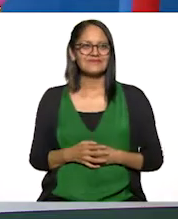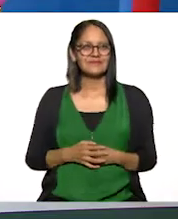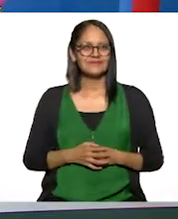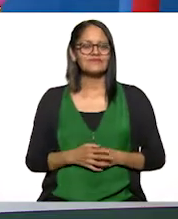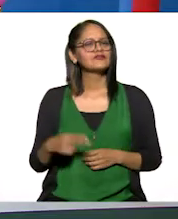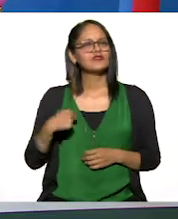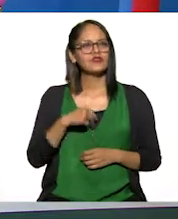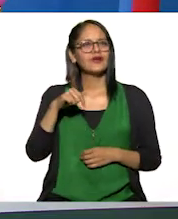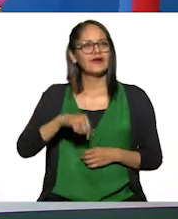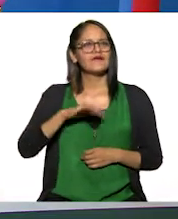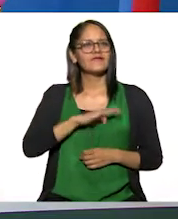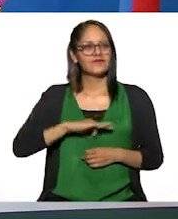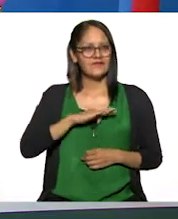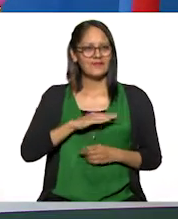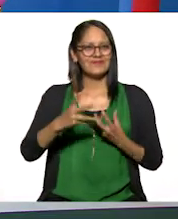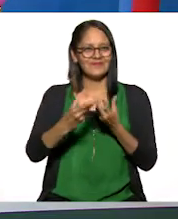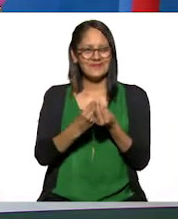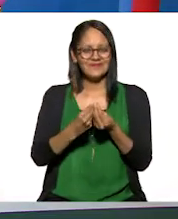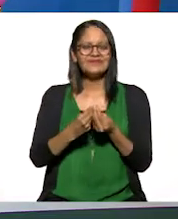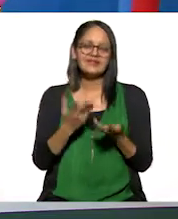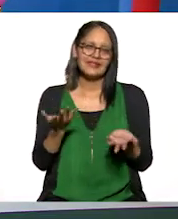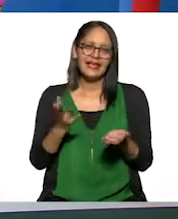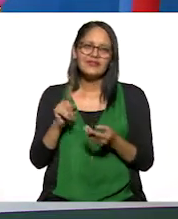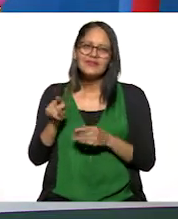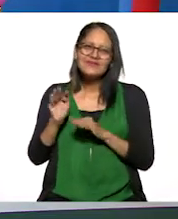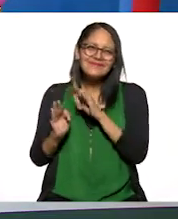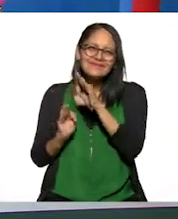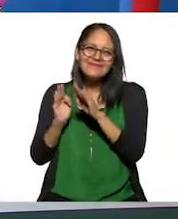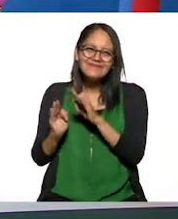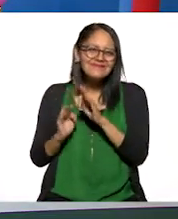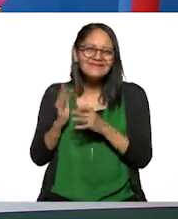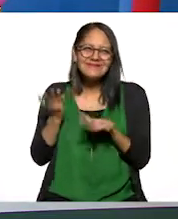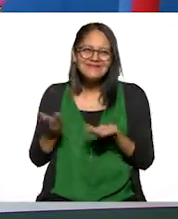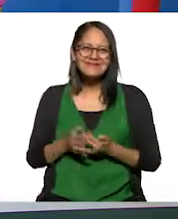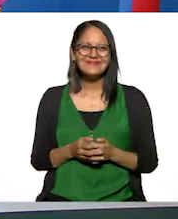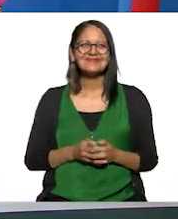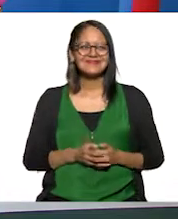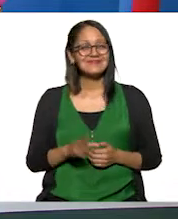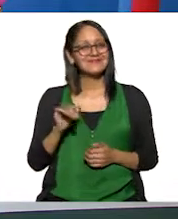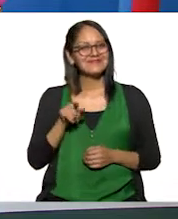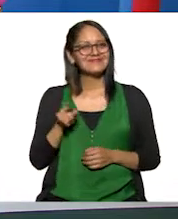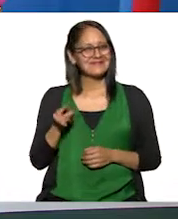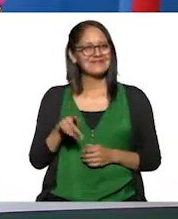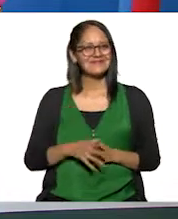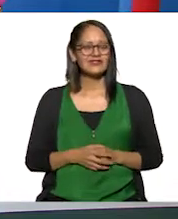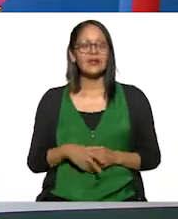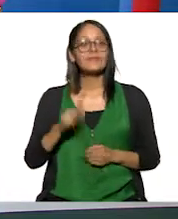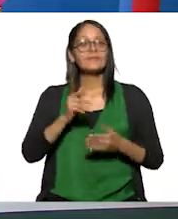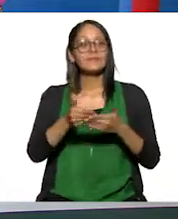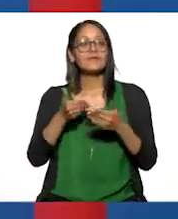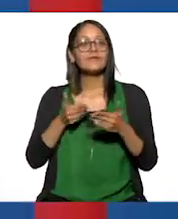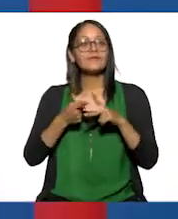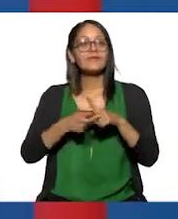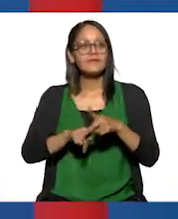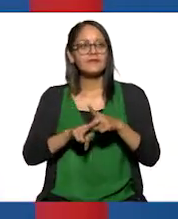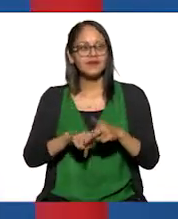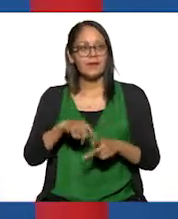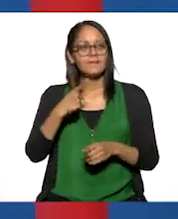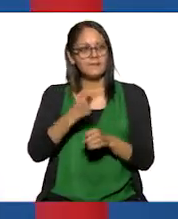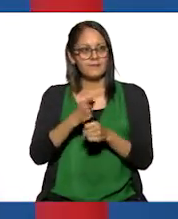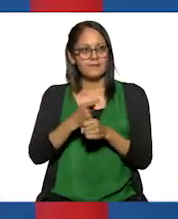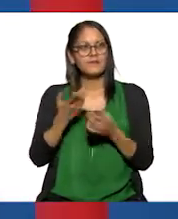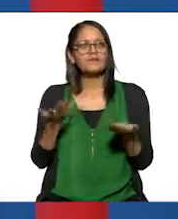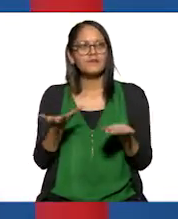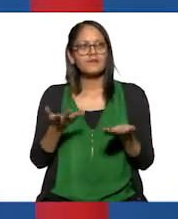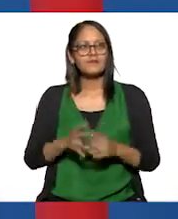Nosotros felices de que estés con nosotros. Consen, ya sabes que eres la consentida de la clase. Es la consentida. Pero antes de comenzar de lleno con la